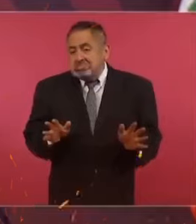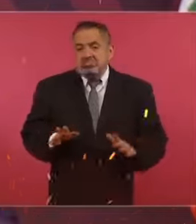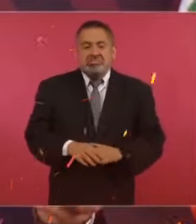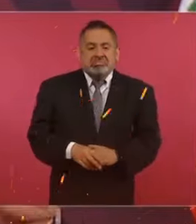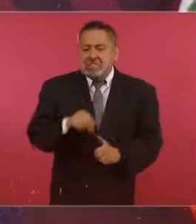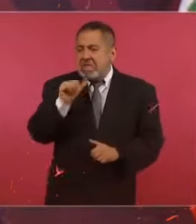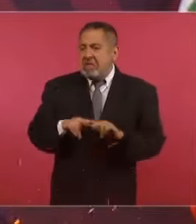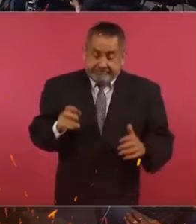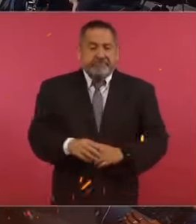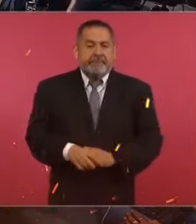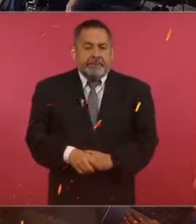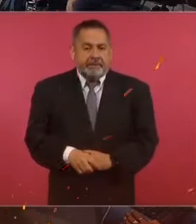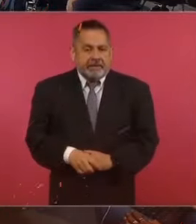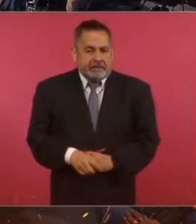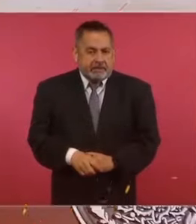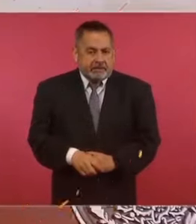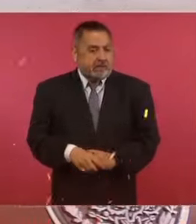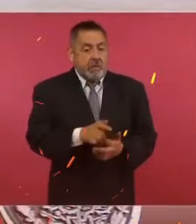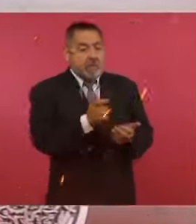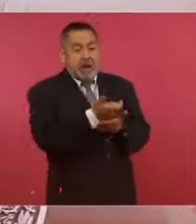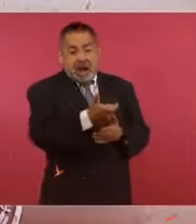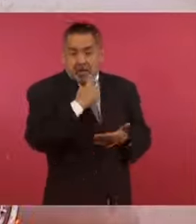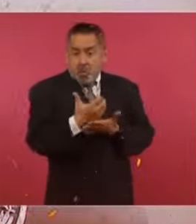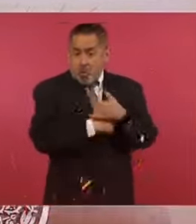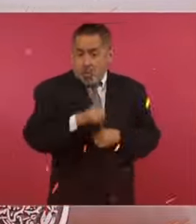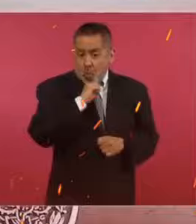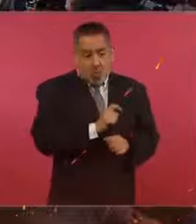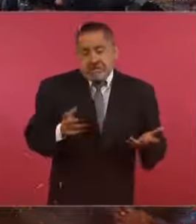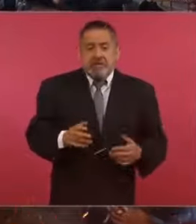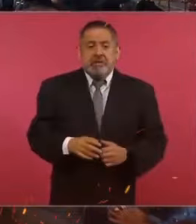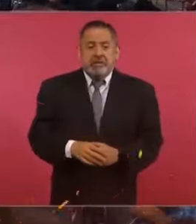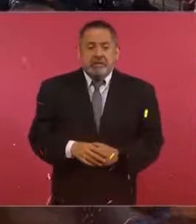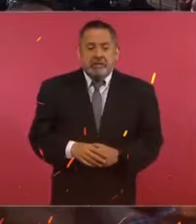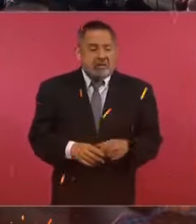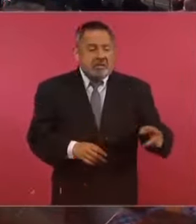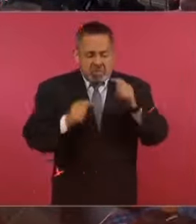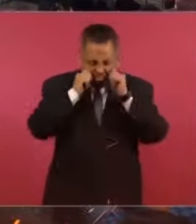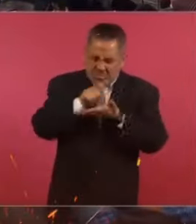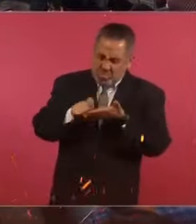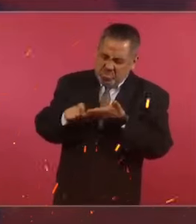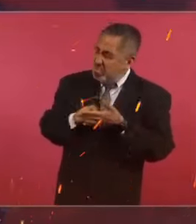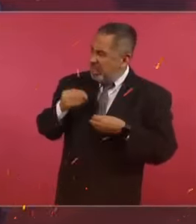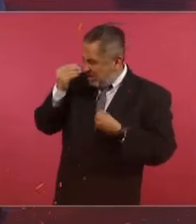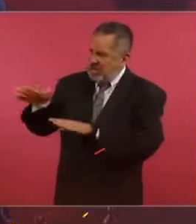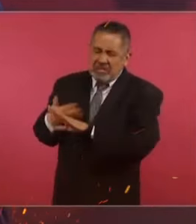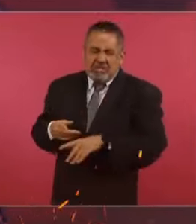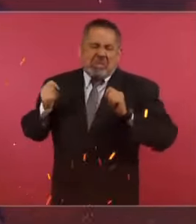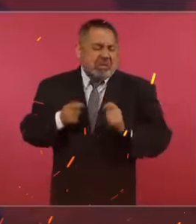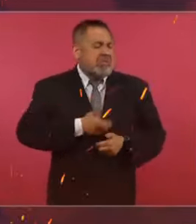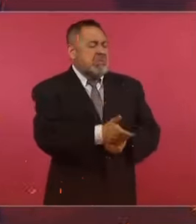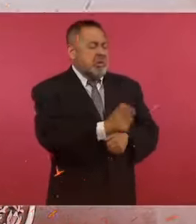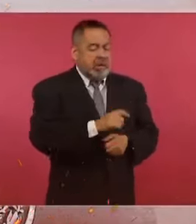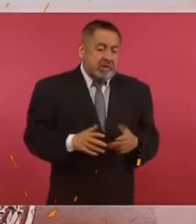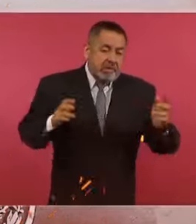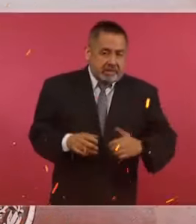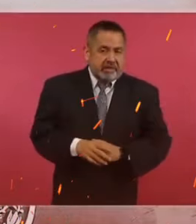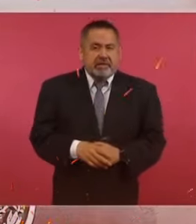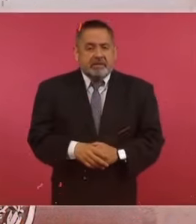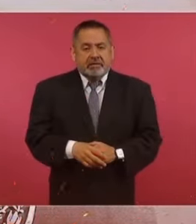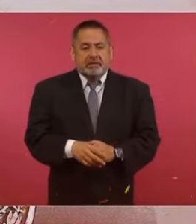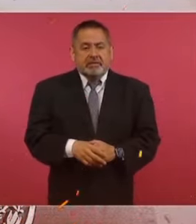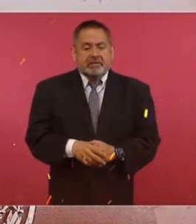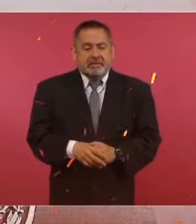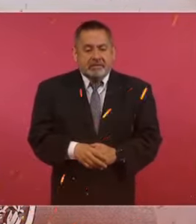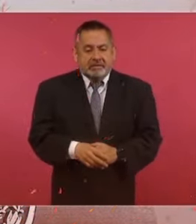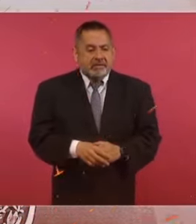Aguayo. Nada. Les pagan bien porque no les importa mucho. No les importa